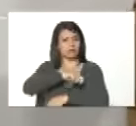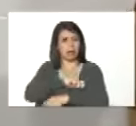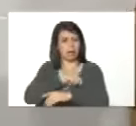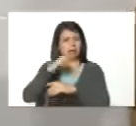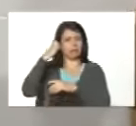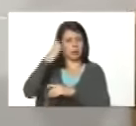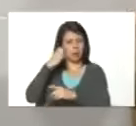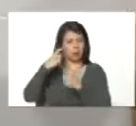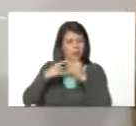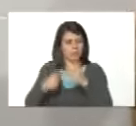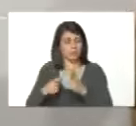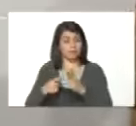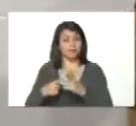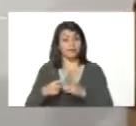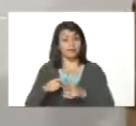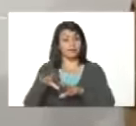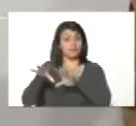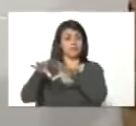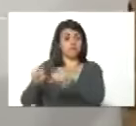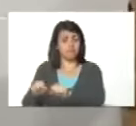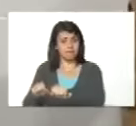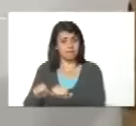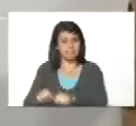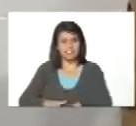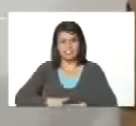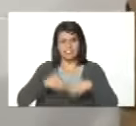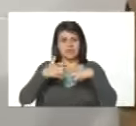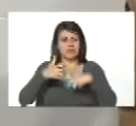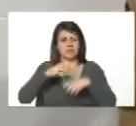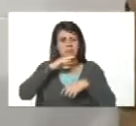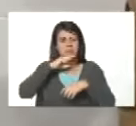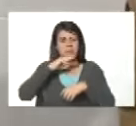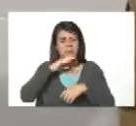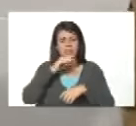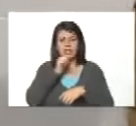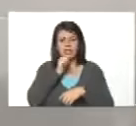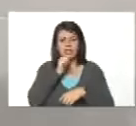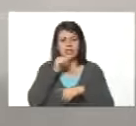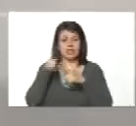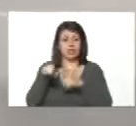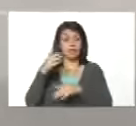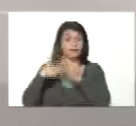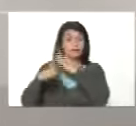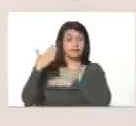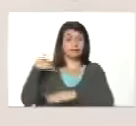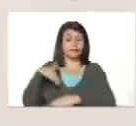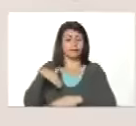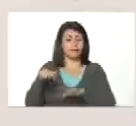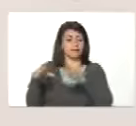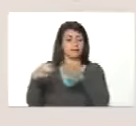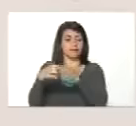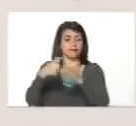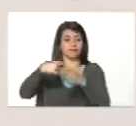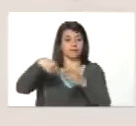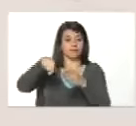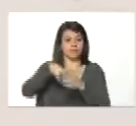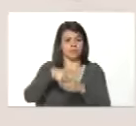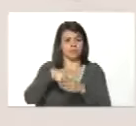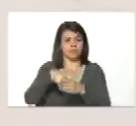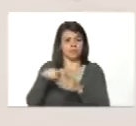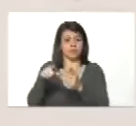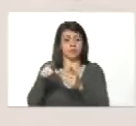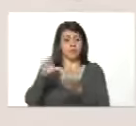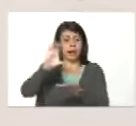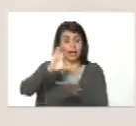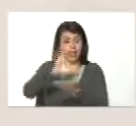de sus otroras colonias le tienen más tirria, es a su antigua colonia de la